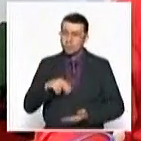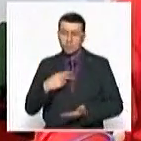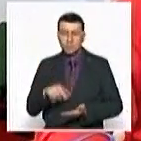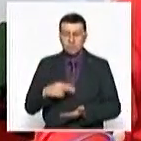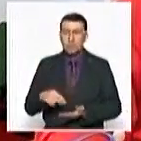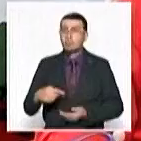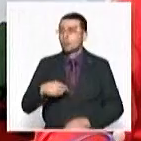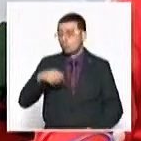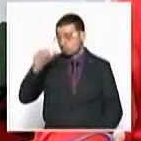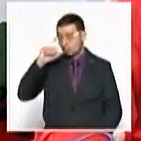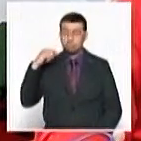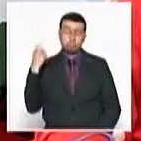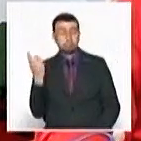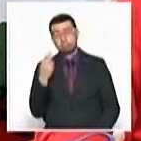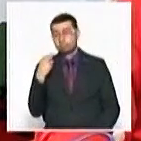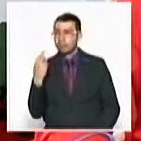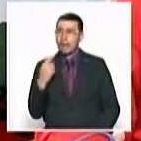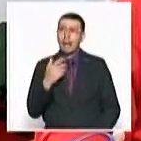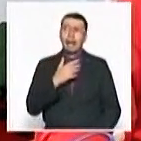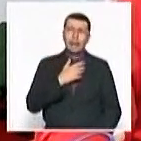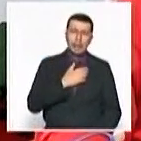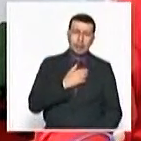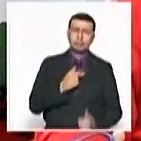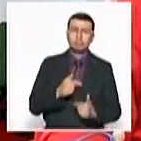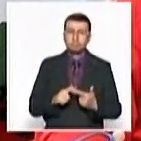borracha. Uh-huh. O el esposo